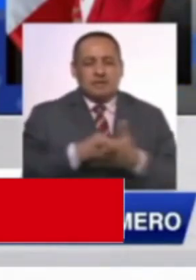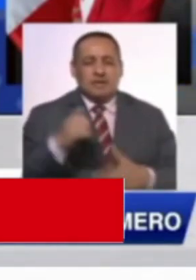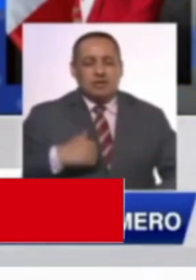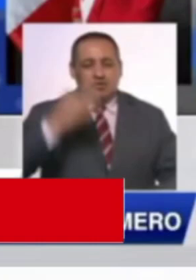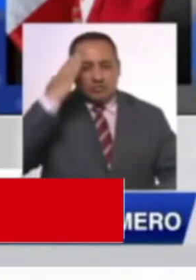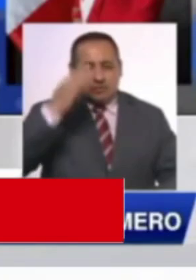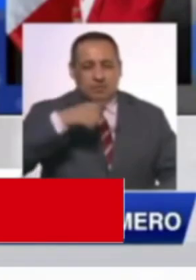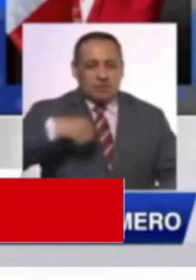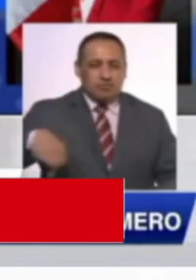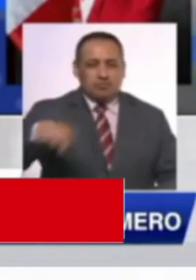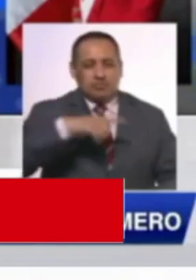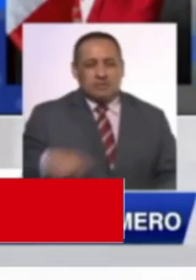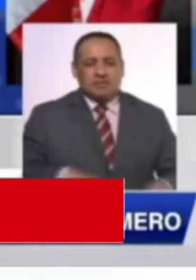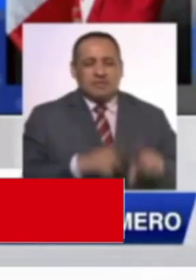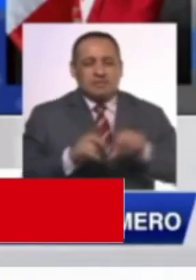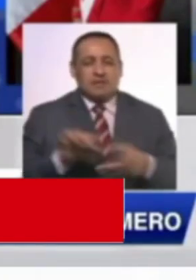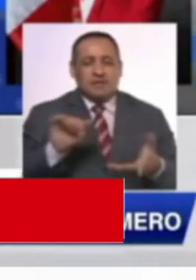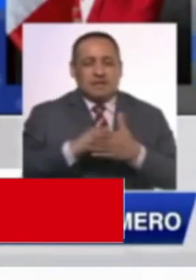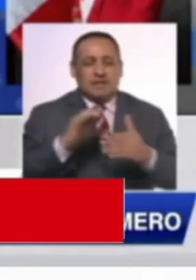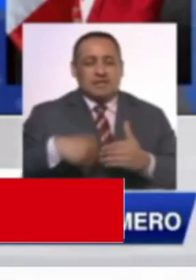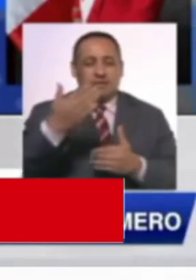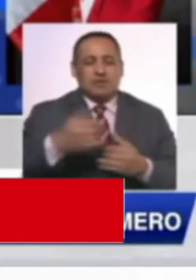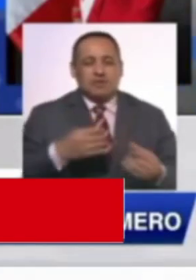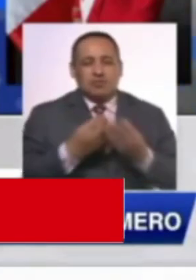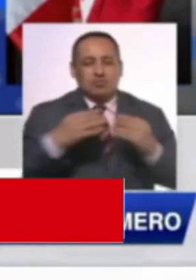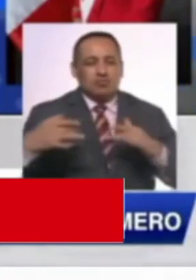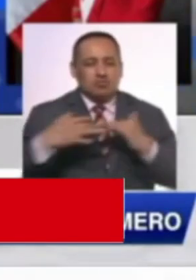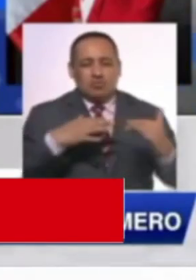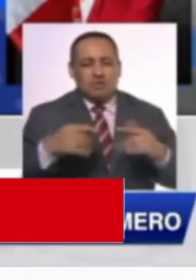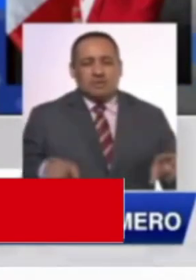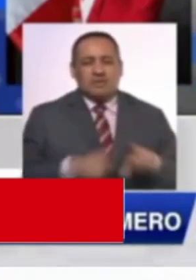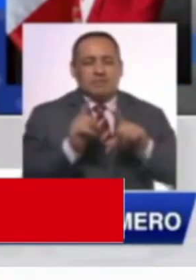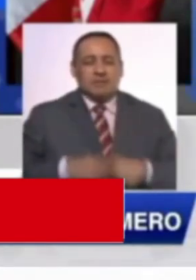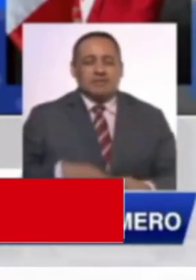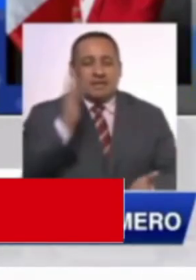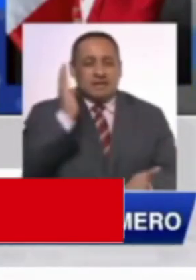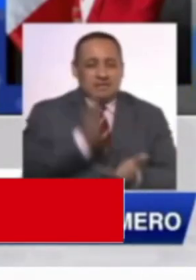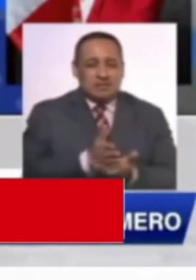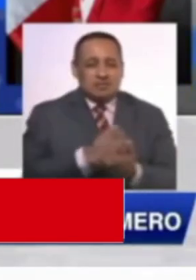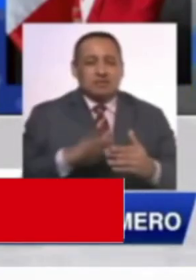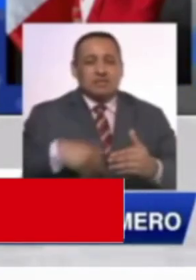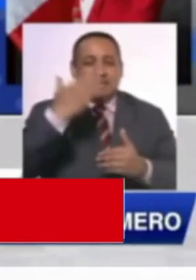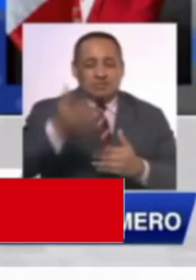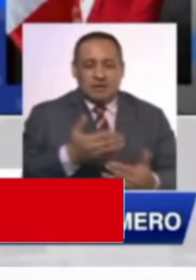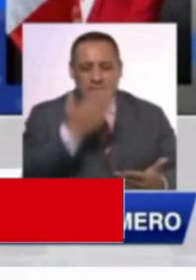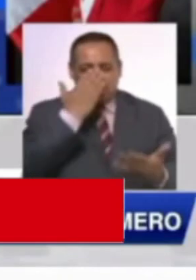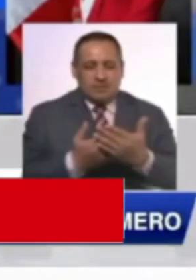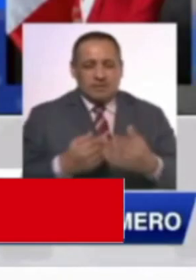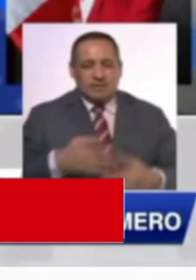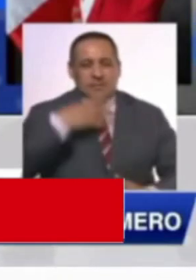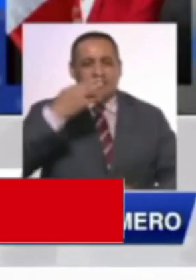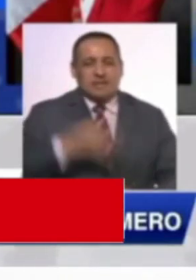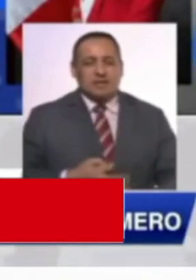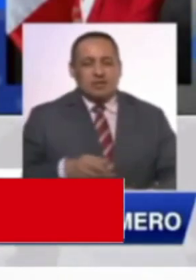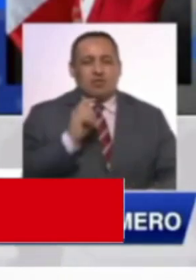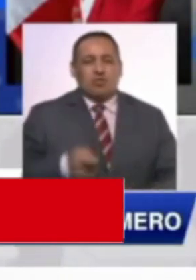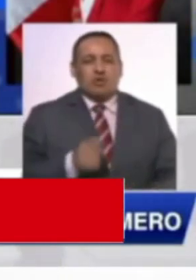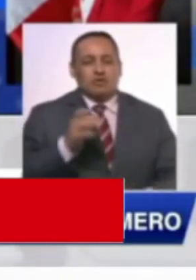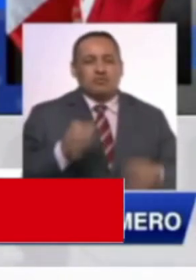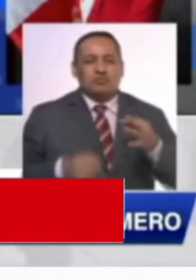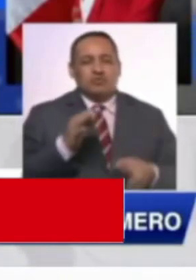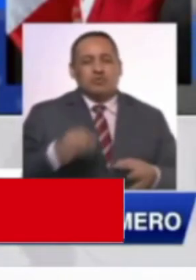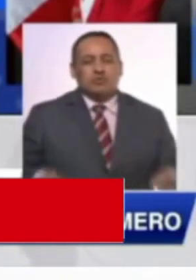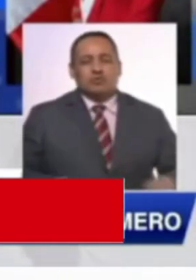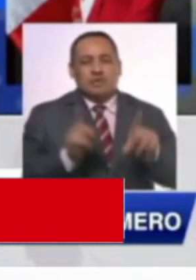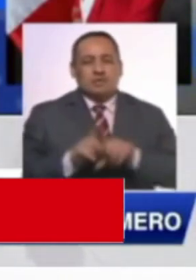sepan ustedes que tarde o temprano los crímenes se pagan Ojalá que cuando hagan frente a verdaderos tribunales de